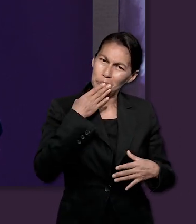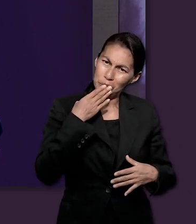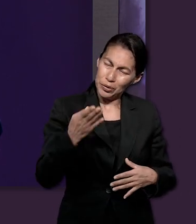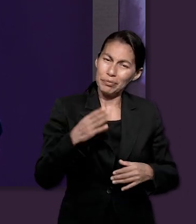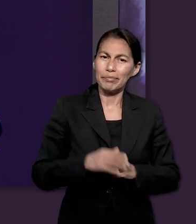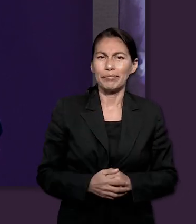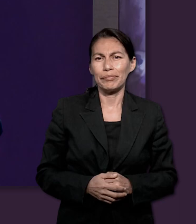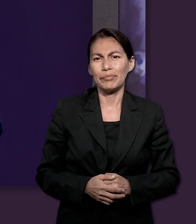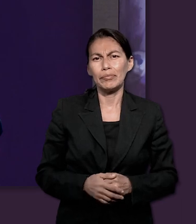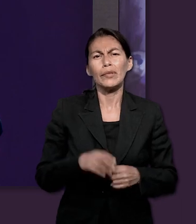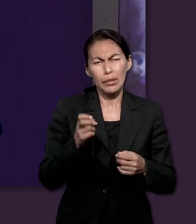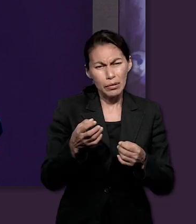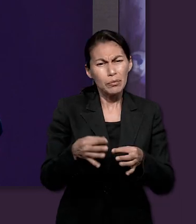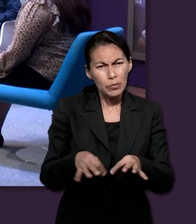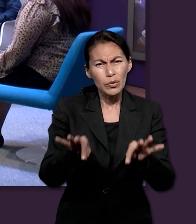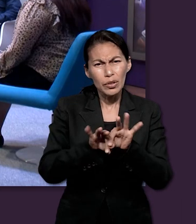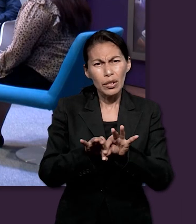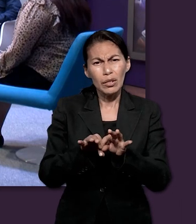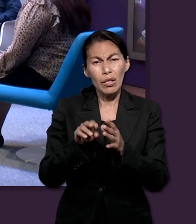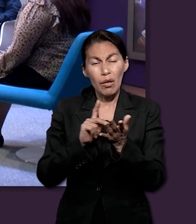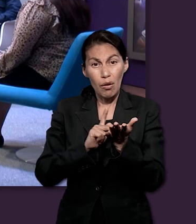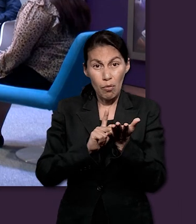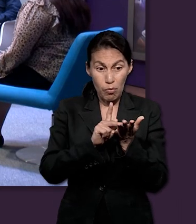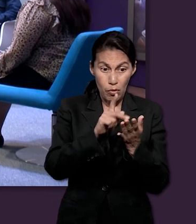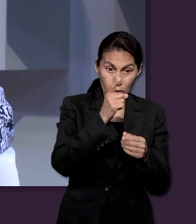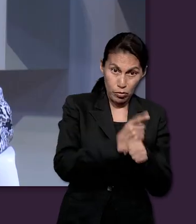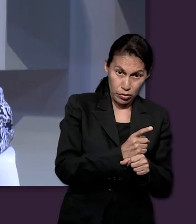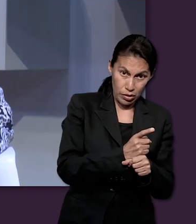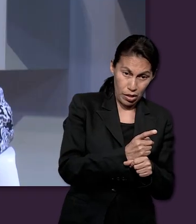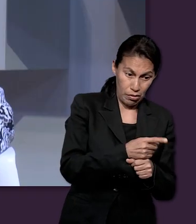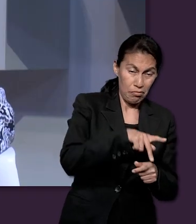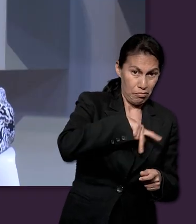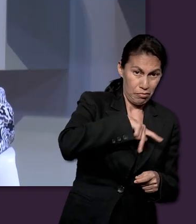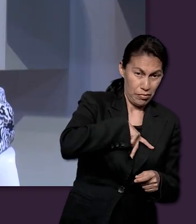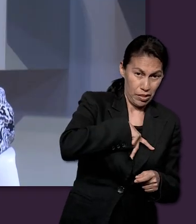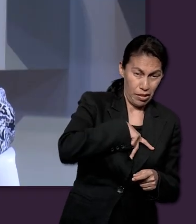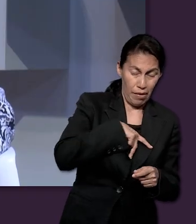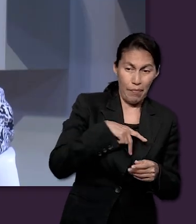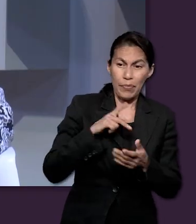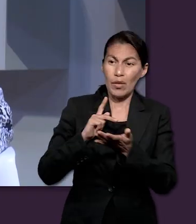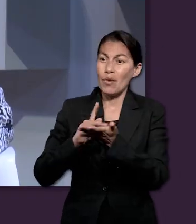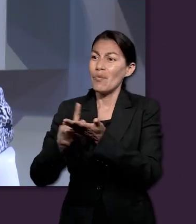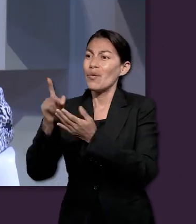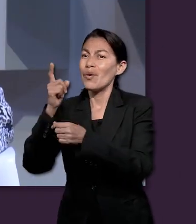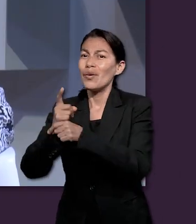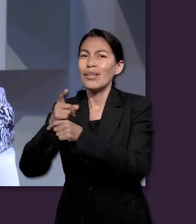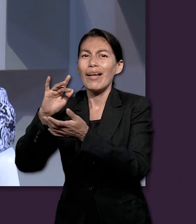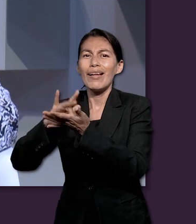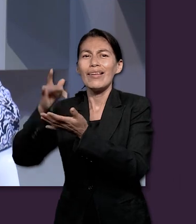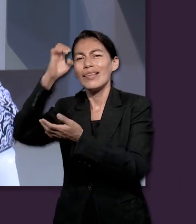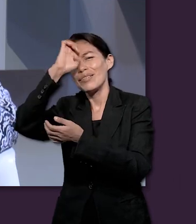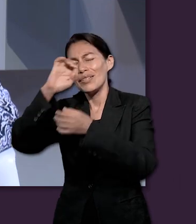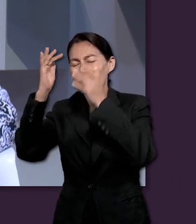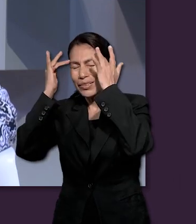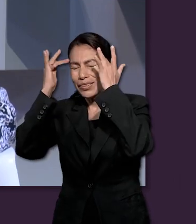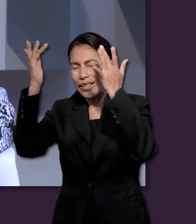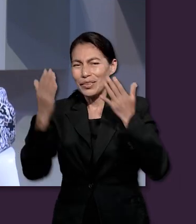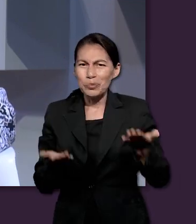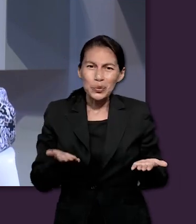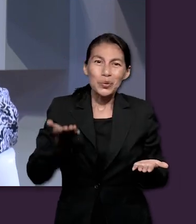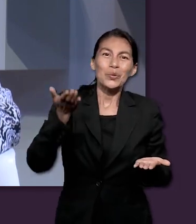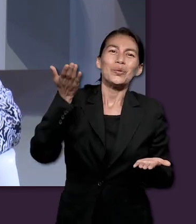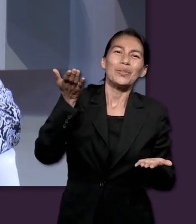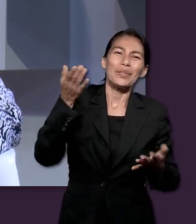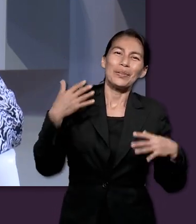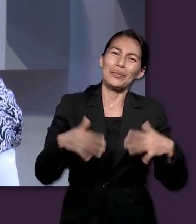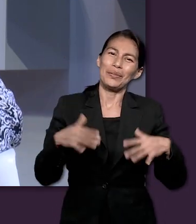muy importantes. La voluntad propia de querer hacer ese cambio. Y el segundo, el cambio gracias al Espíritu Santo. Y hablando de cambios,